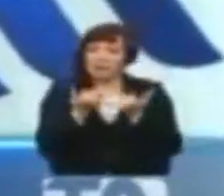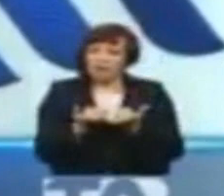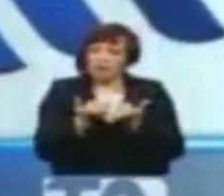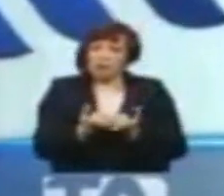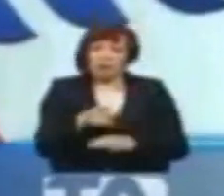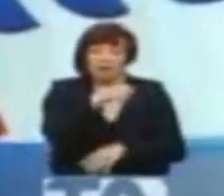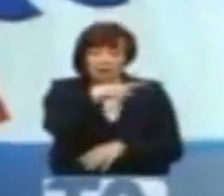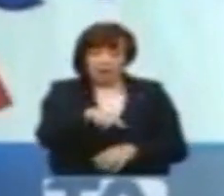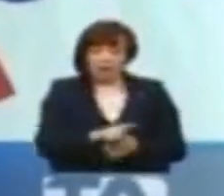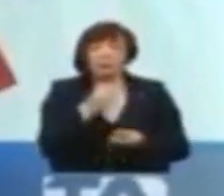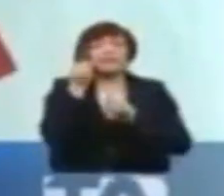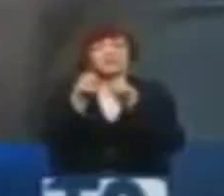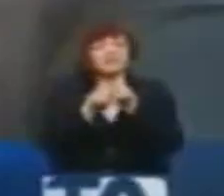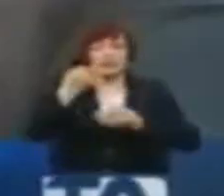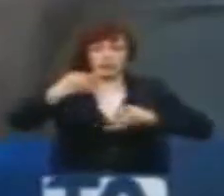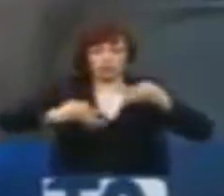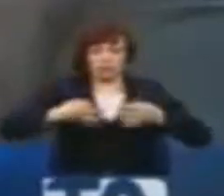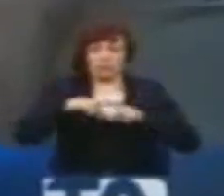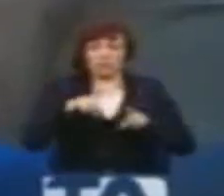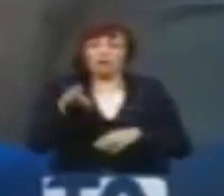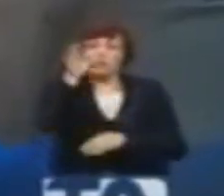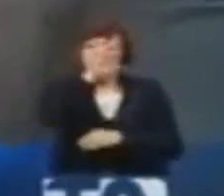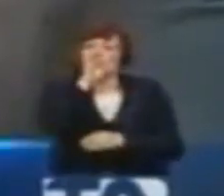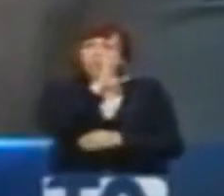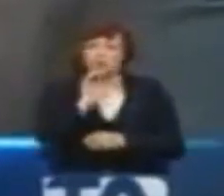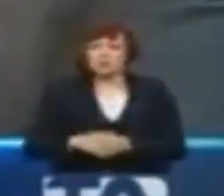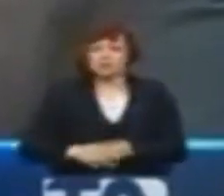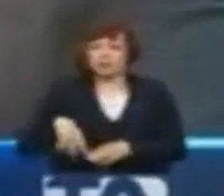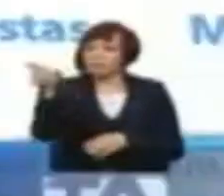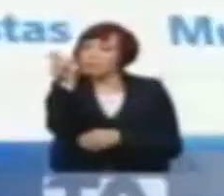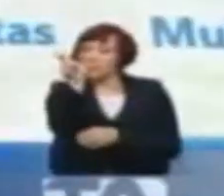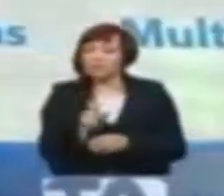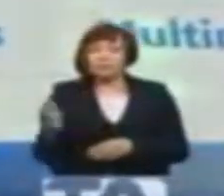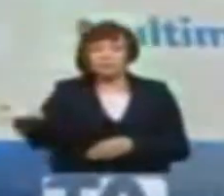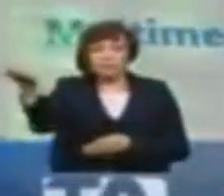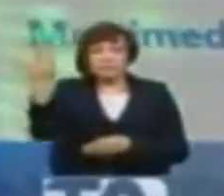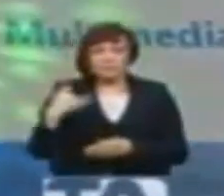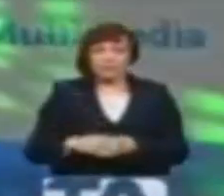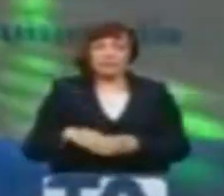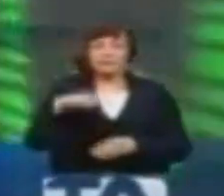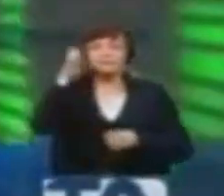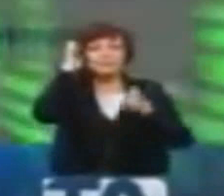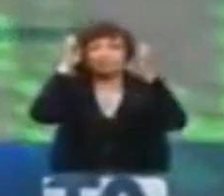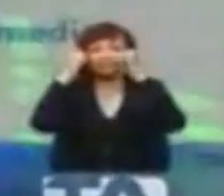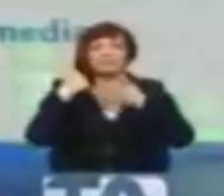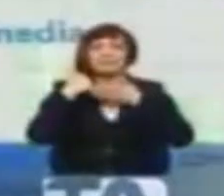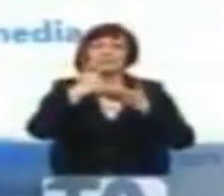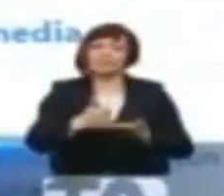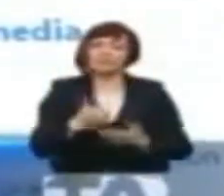impartir justicia, buscó a un estratega político para pulir su imagen.